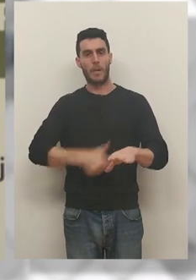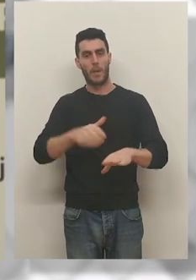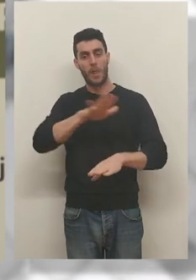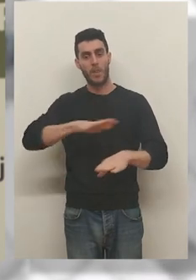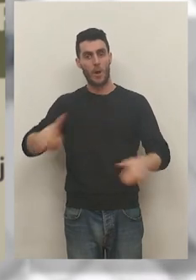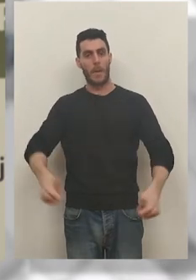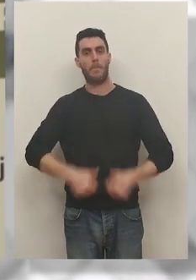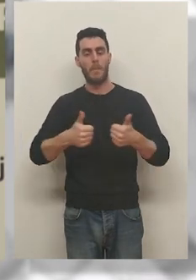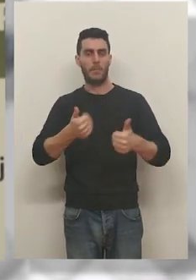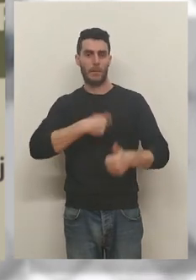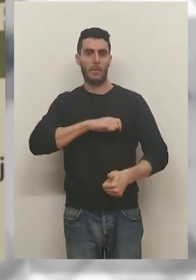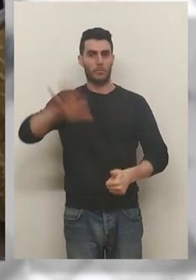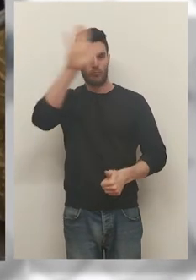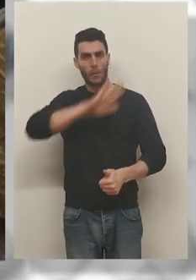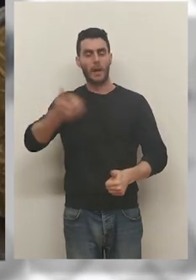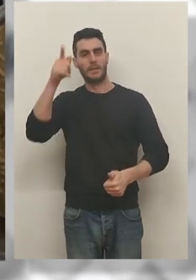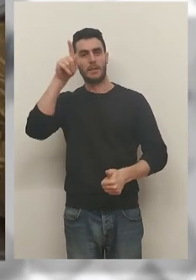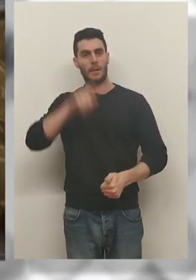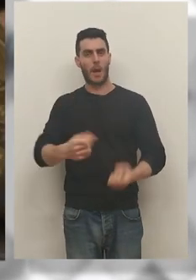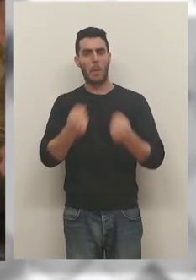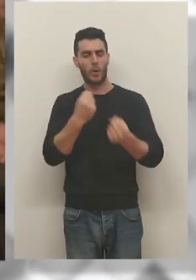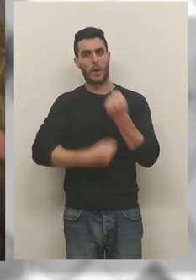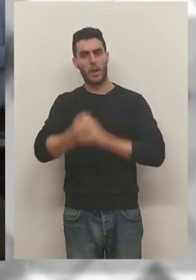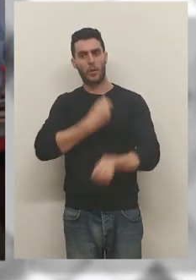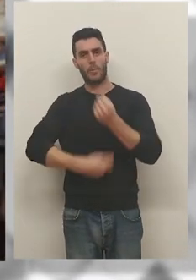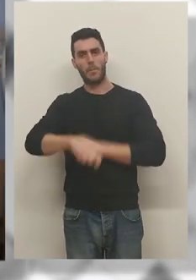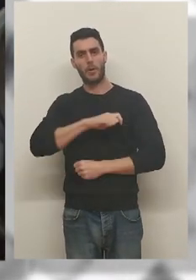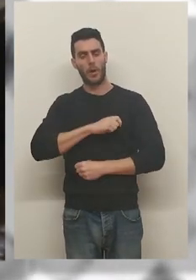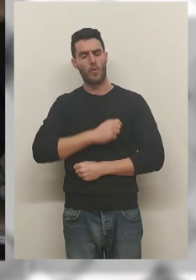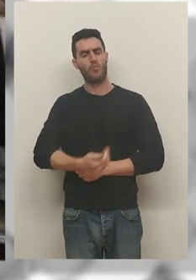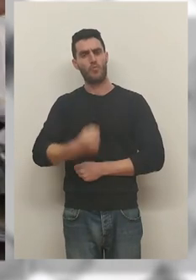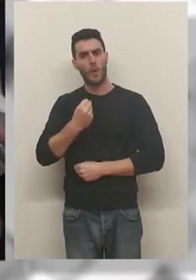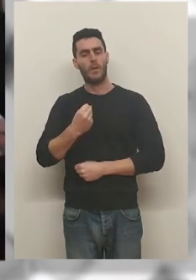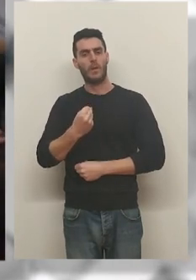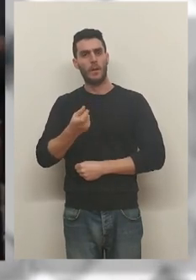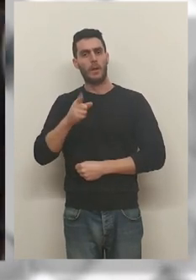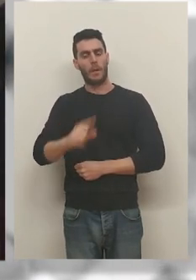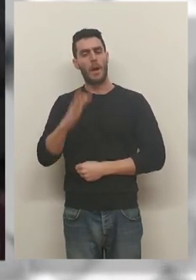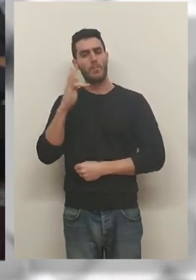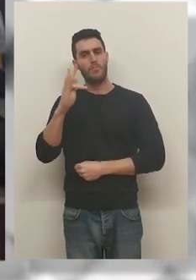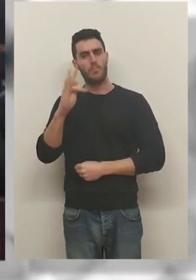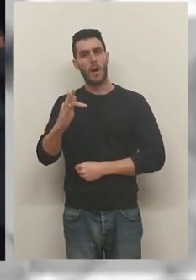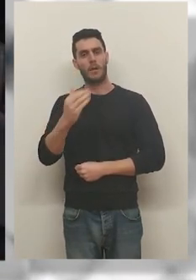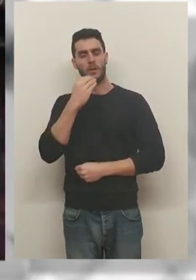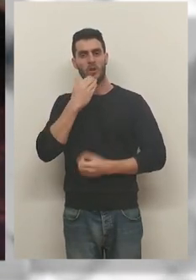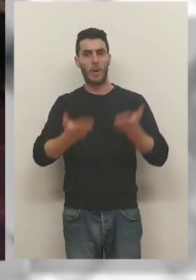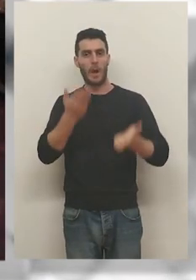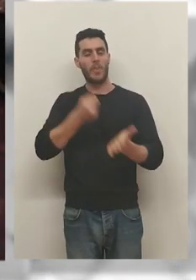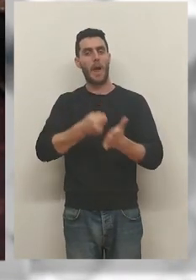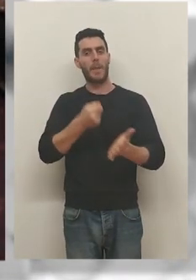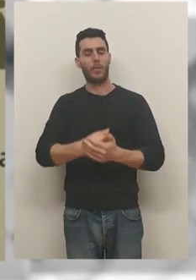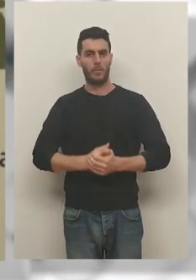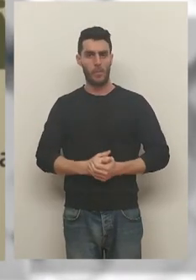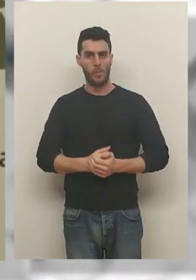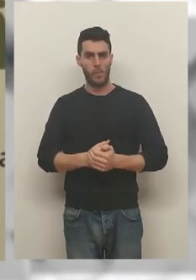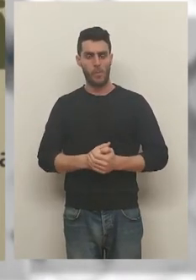en más lugares de nuestro país y subrayó La potencia de la economía española que sigue cuando un saldo positivo en su balance de